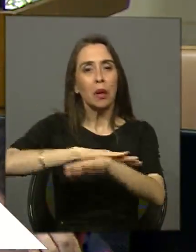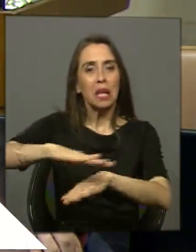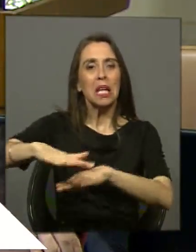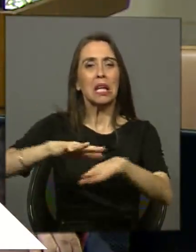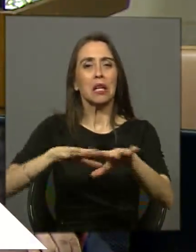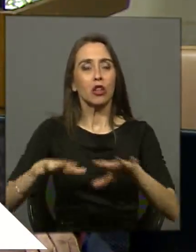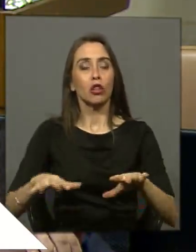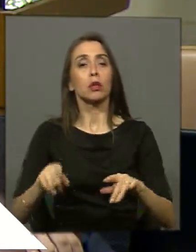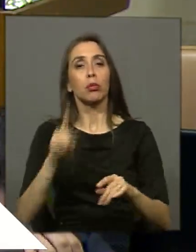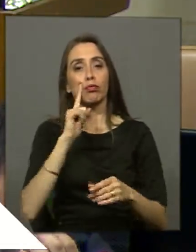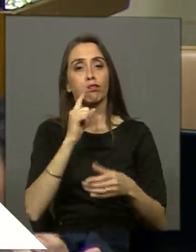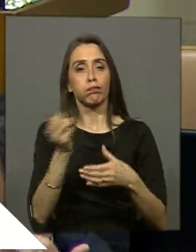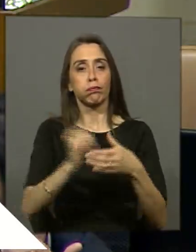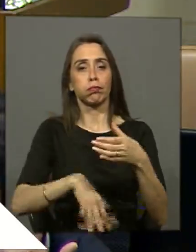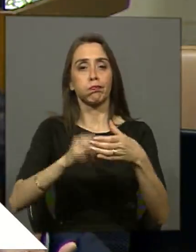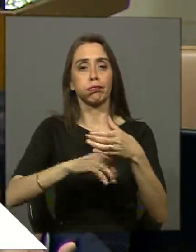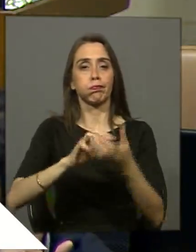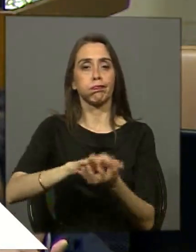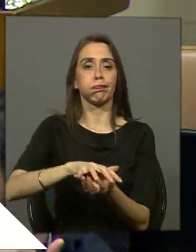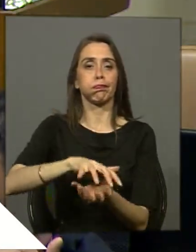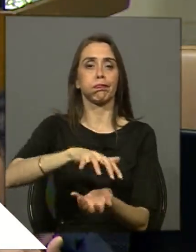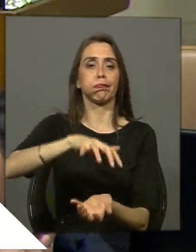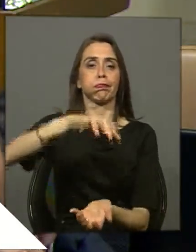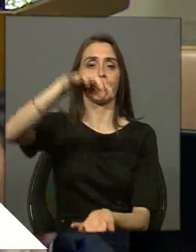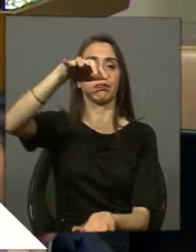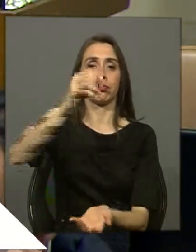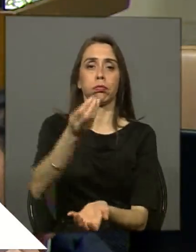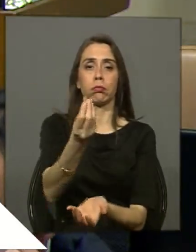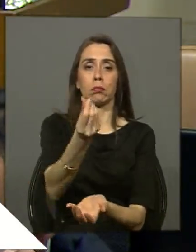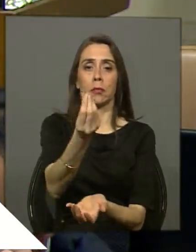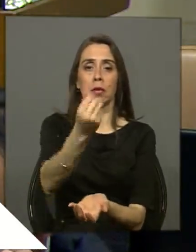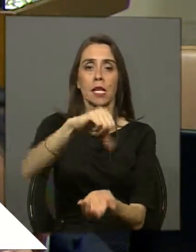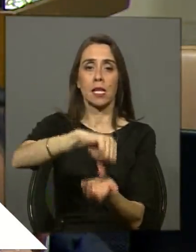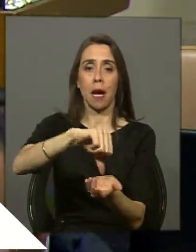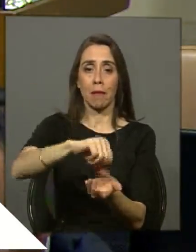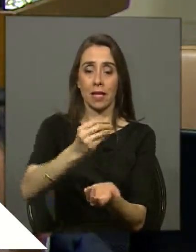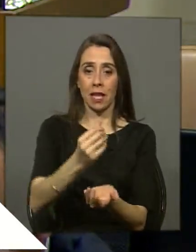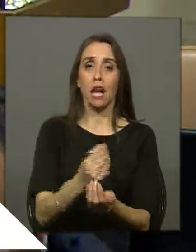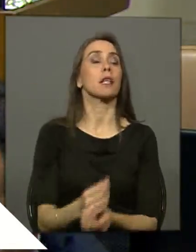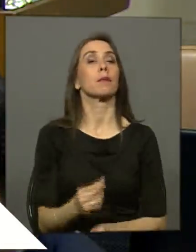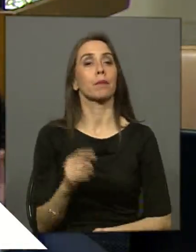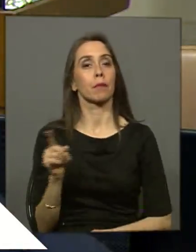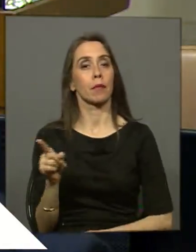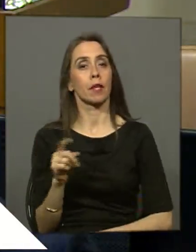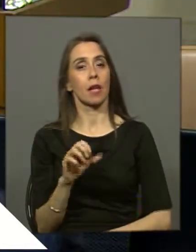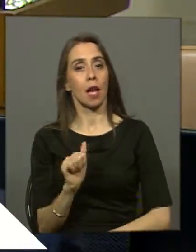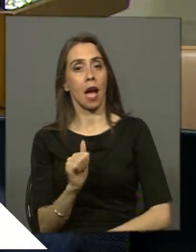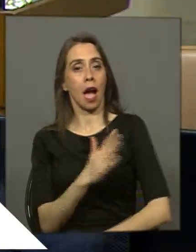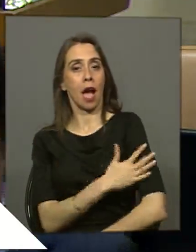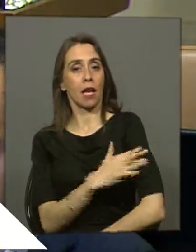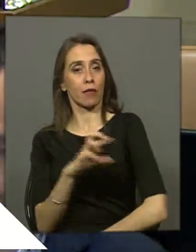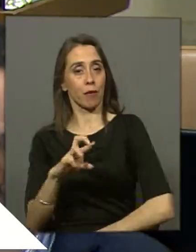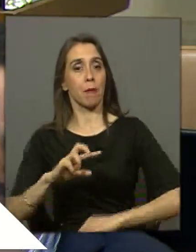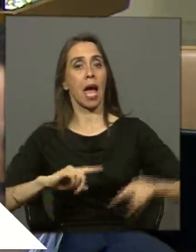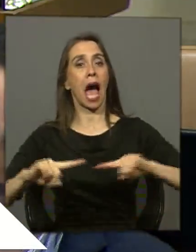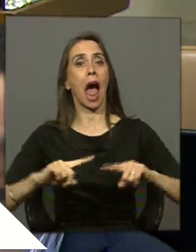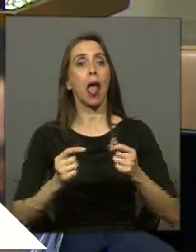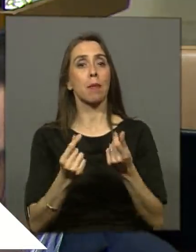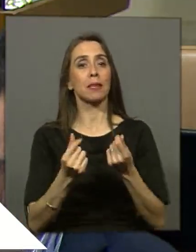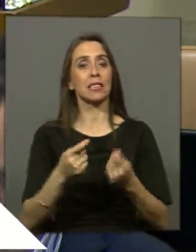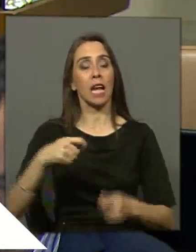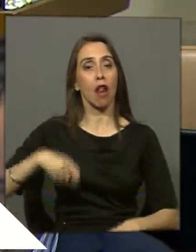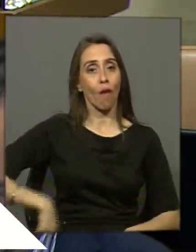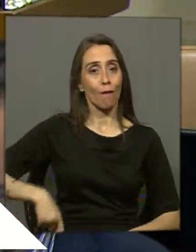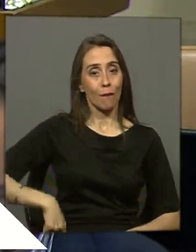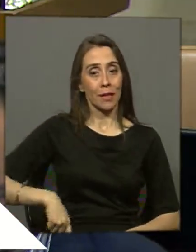acumulado quiero recordar señor presidente que las utilidades de las administradoras de fondos de pensiones no están